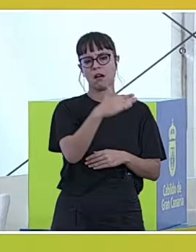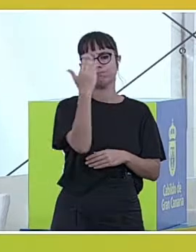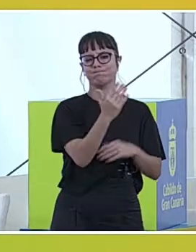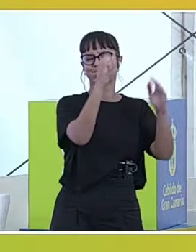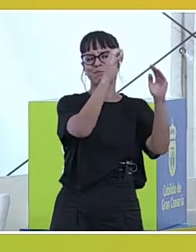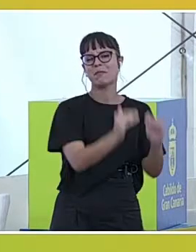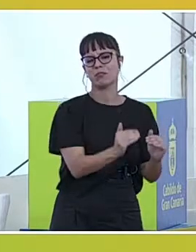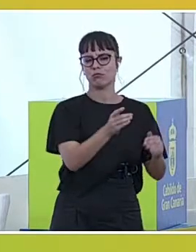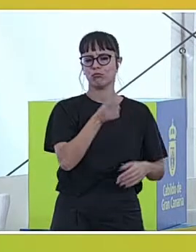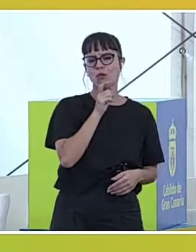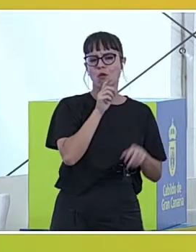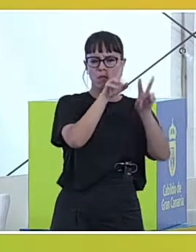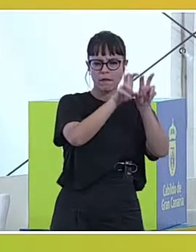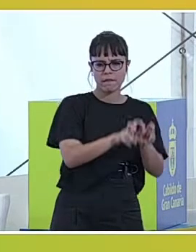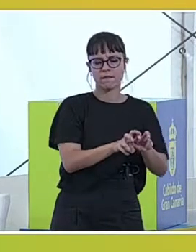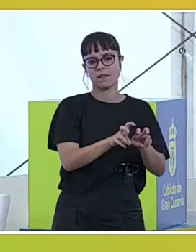ambiental con diferentes